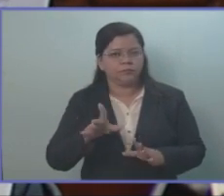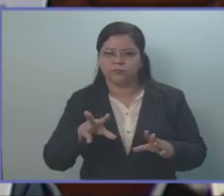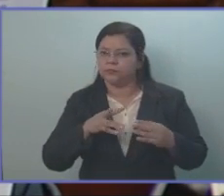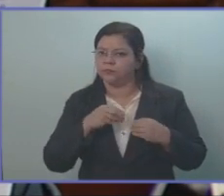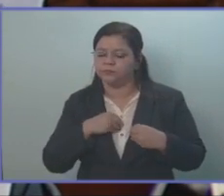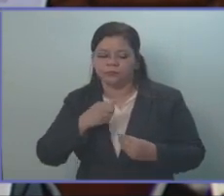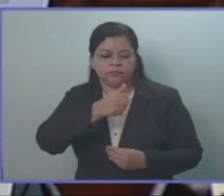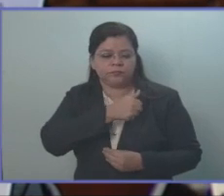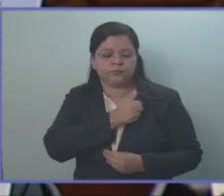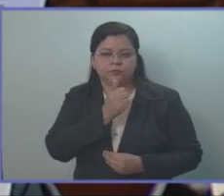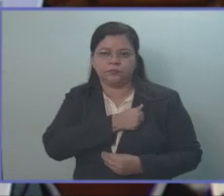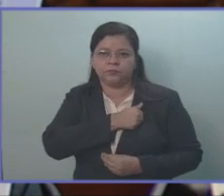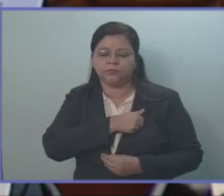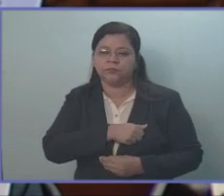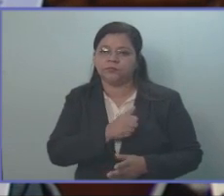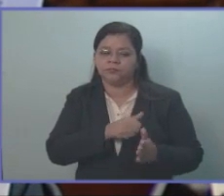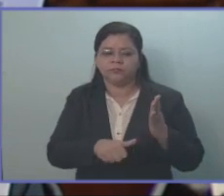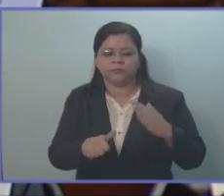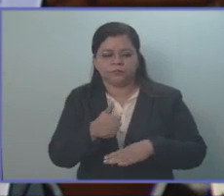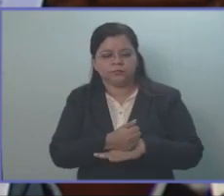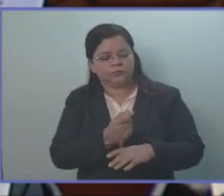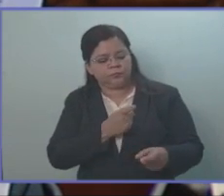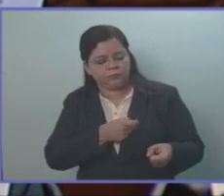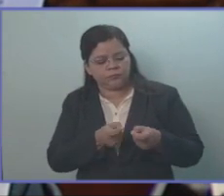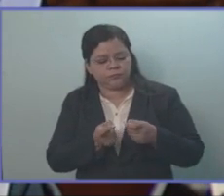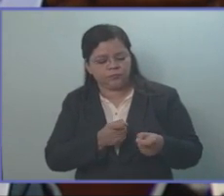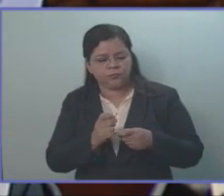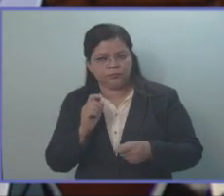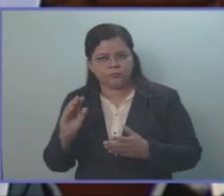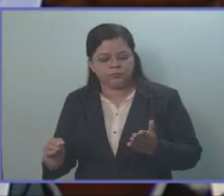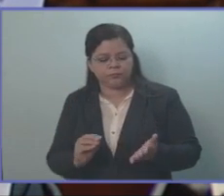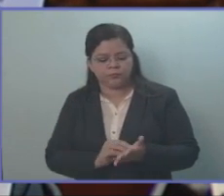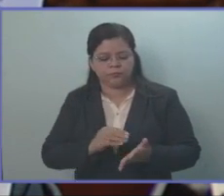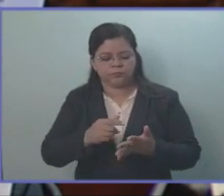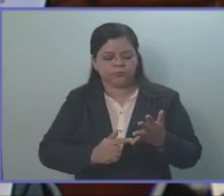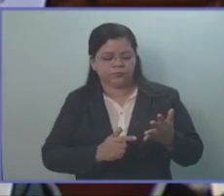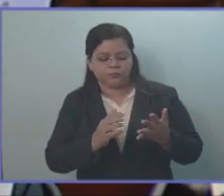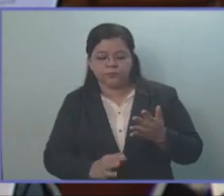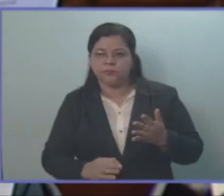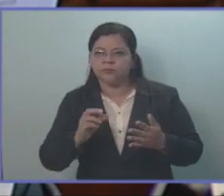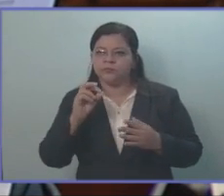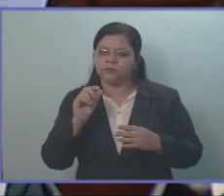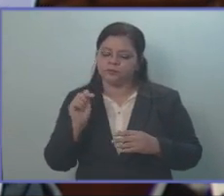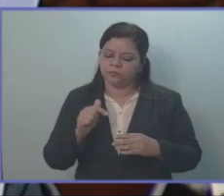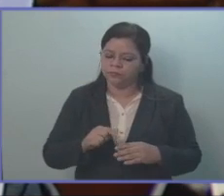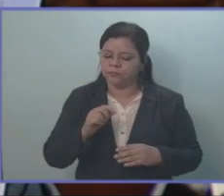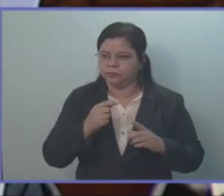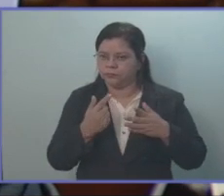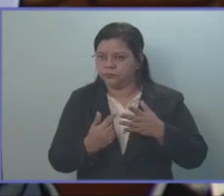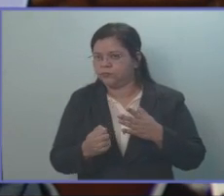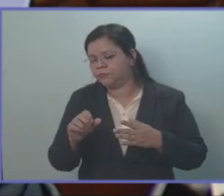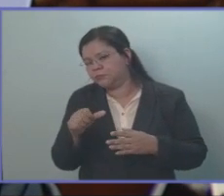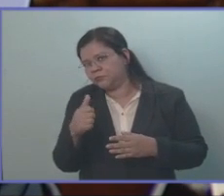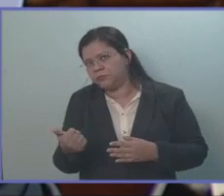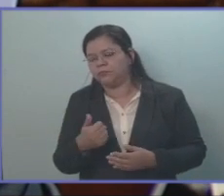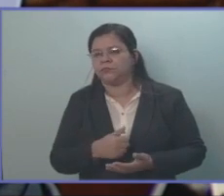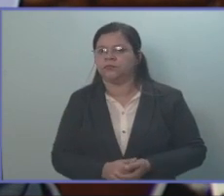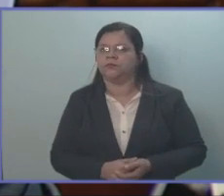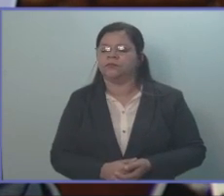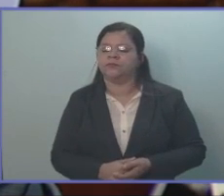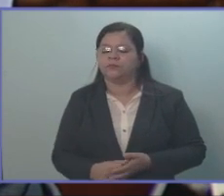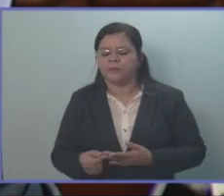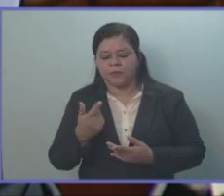la responsabilidad administrativa que establezca la ley en la materia u otras leyes especiales.